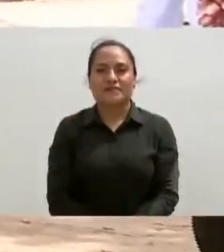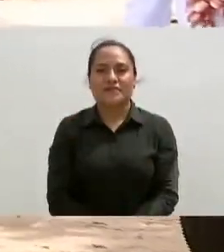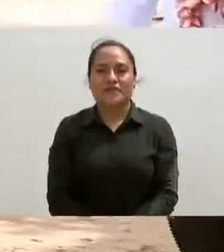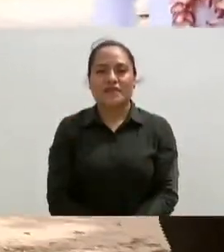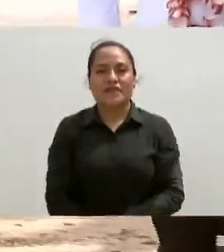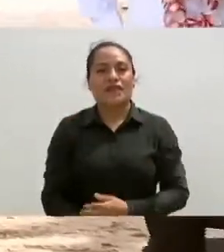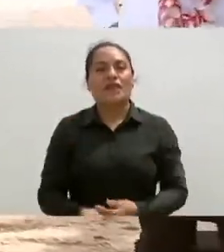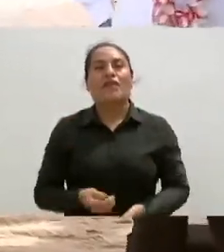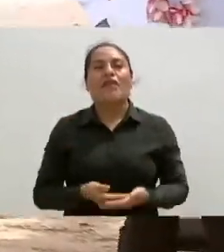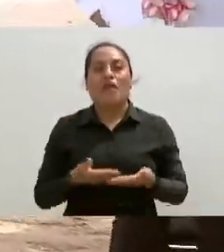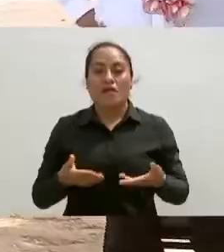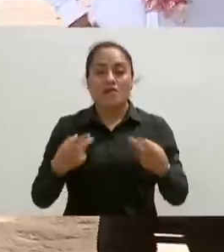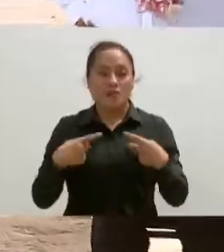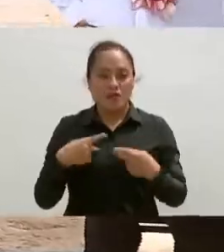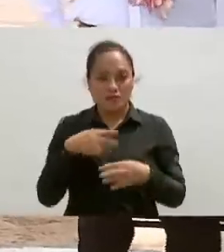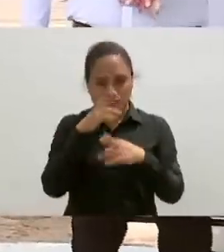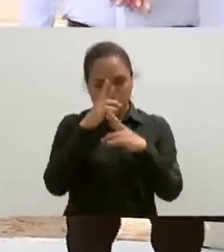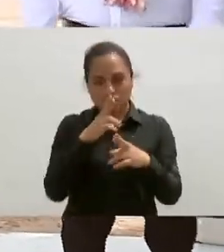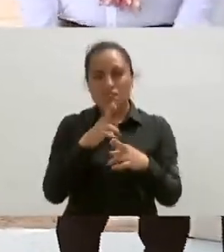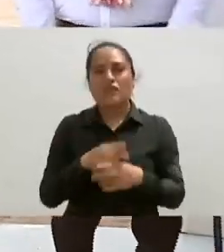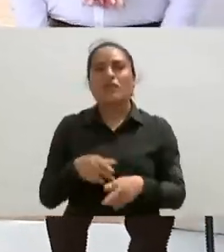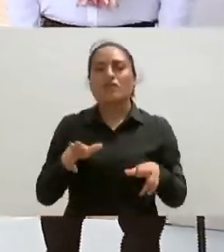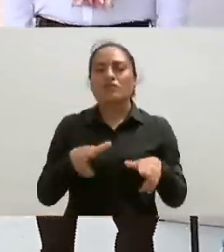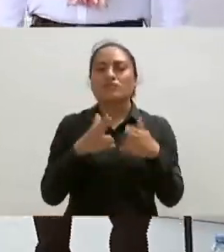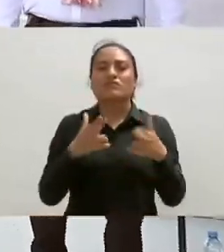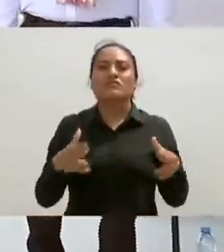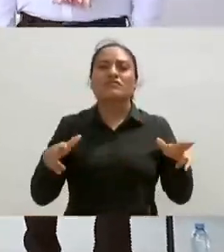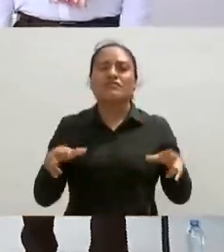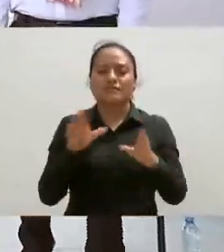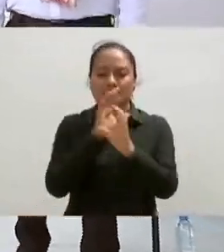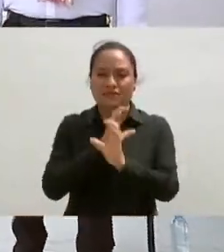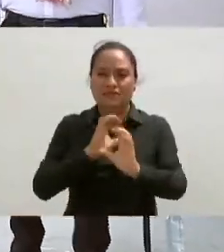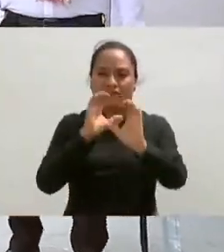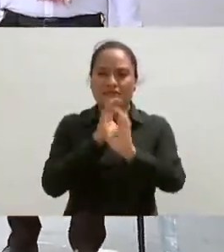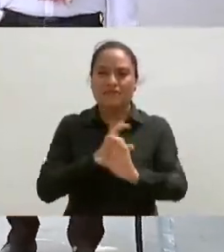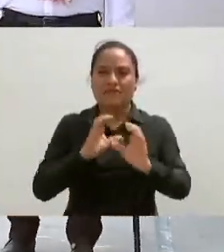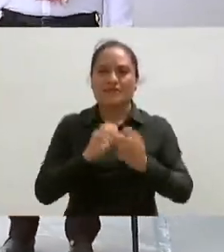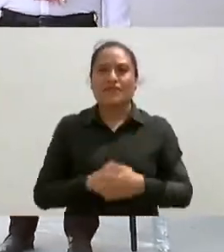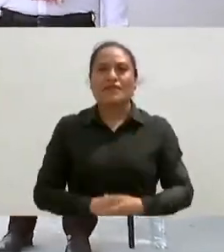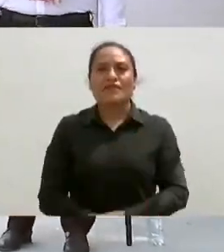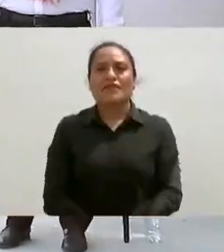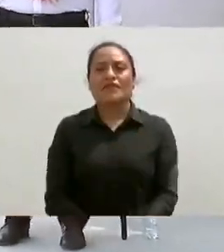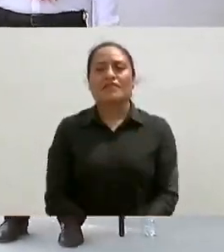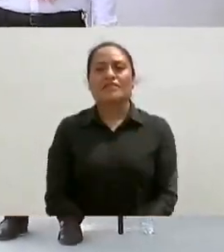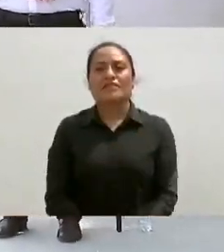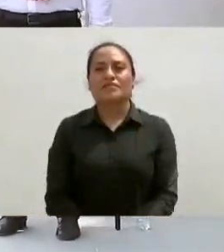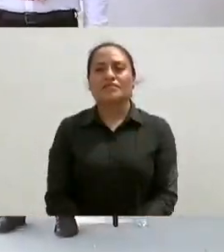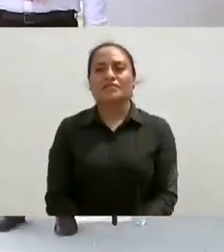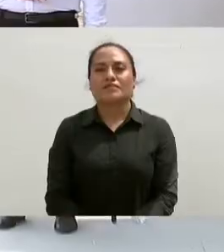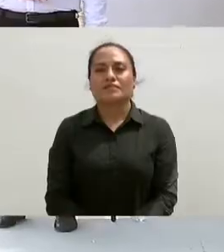Le solicitamos guardar el debido respeto para entonar nuestro himno nacional mexicano.